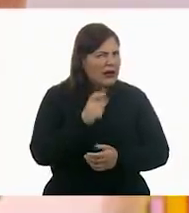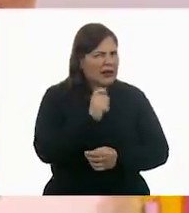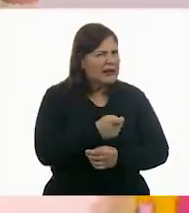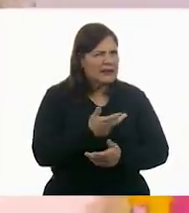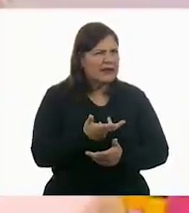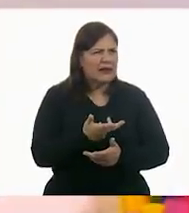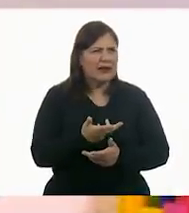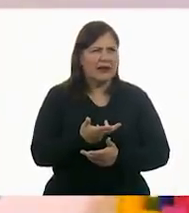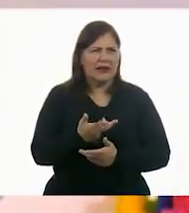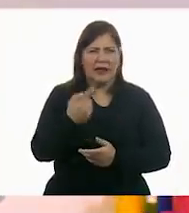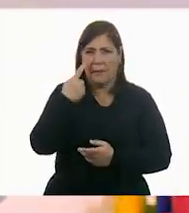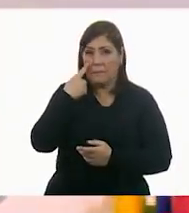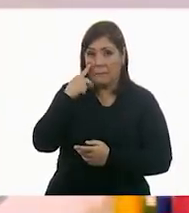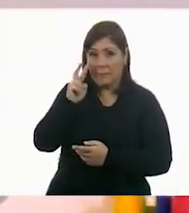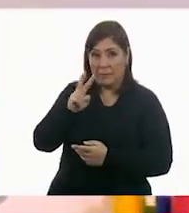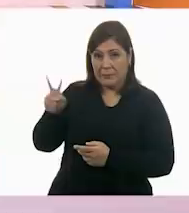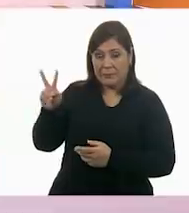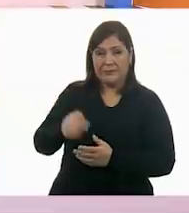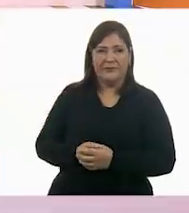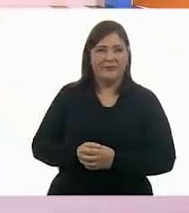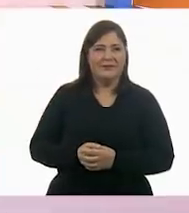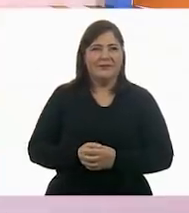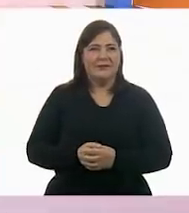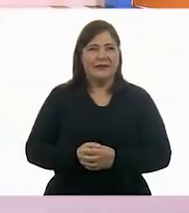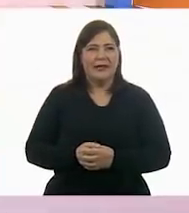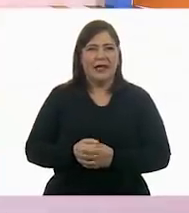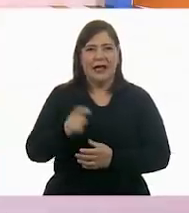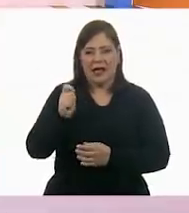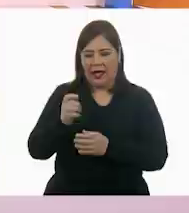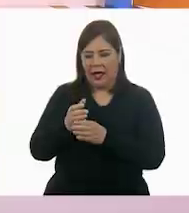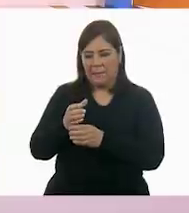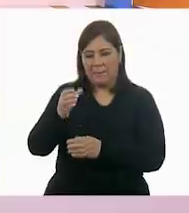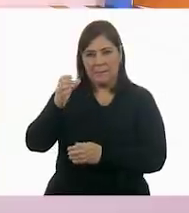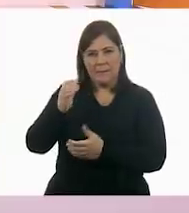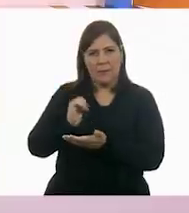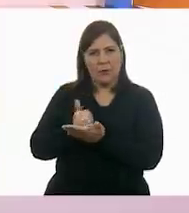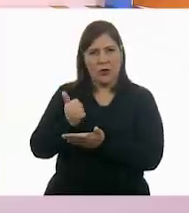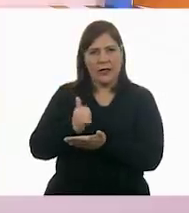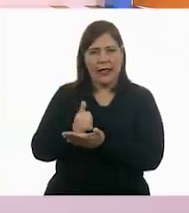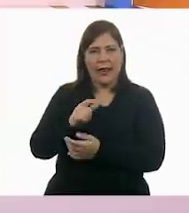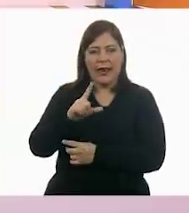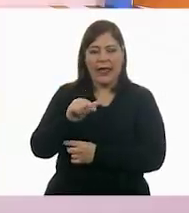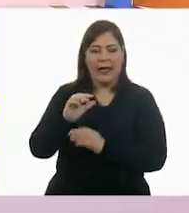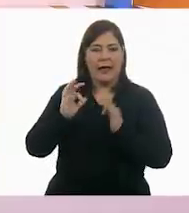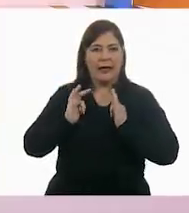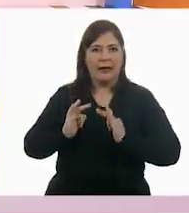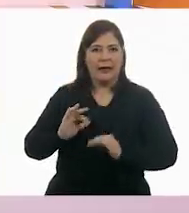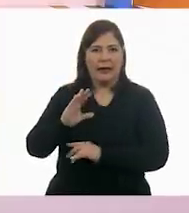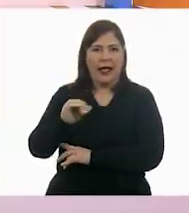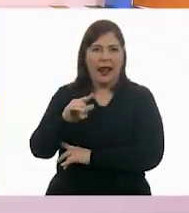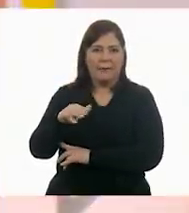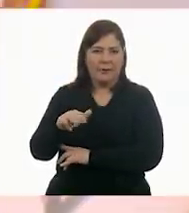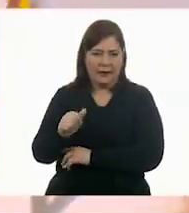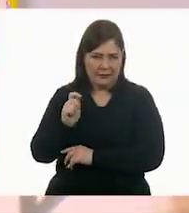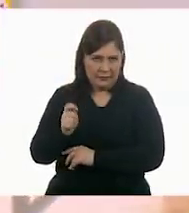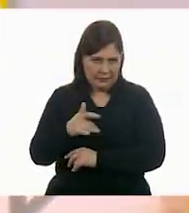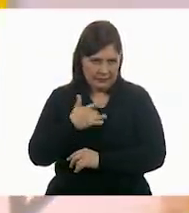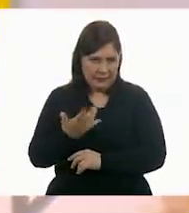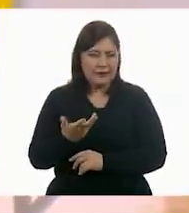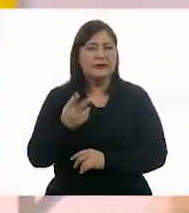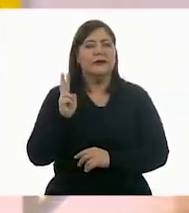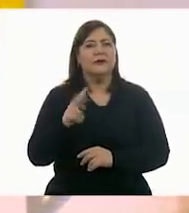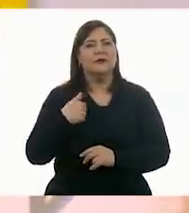tan, tan! Muy bien. Este se llama la botella de la calma. Ok. Entonces vamos a hacer